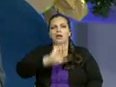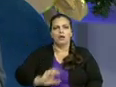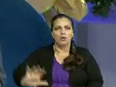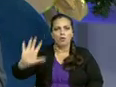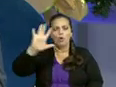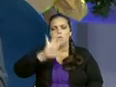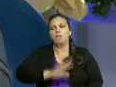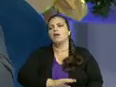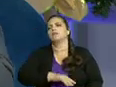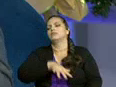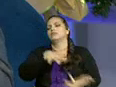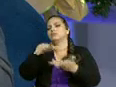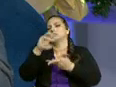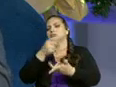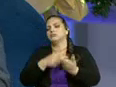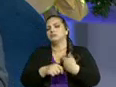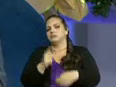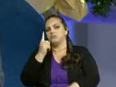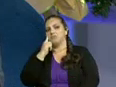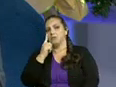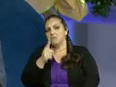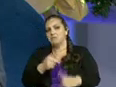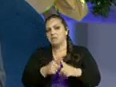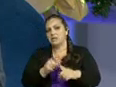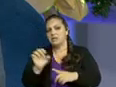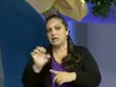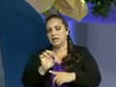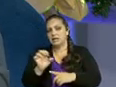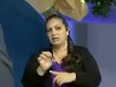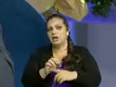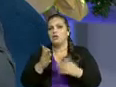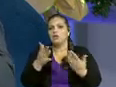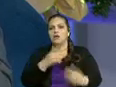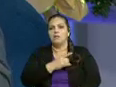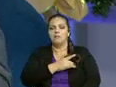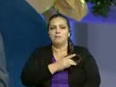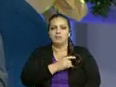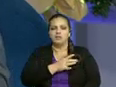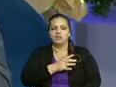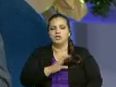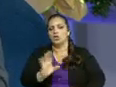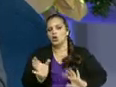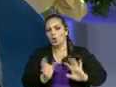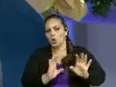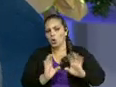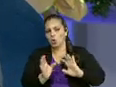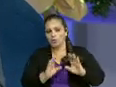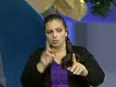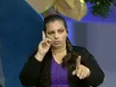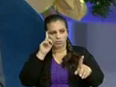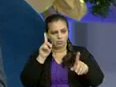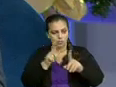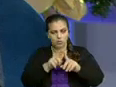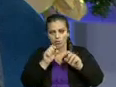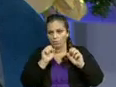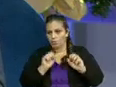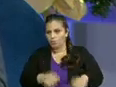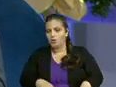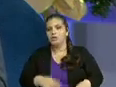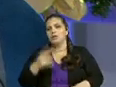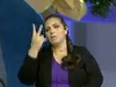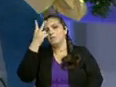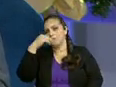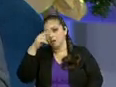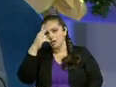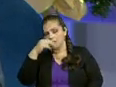Esperamos que en este mes de enero ya terminar las negociaciones con Chile, que es parte del acuerdo con Alianza del Pacífico. Con México